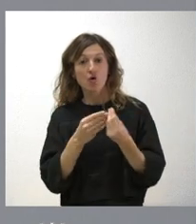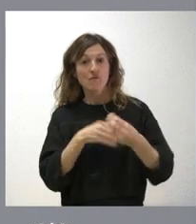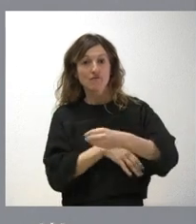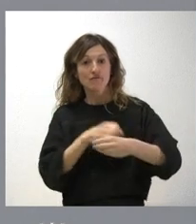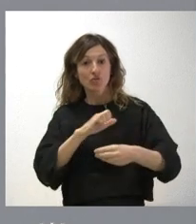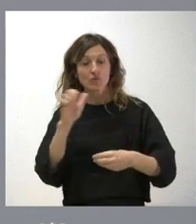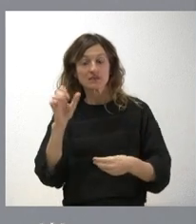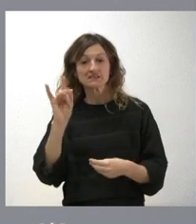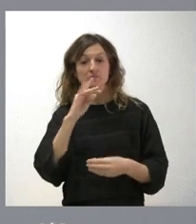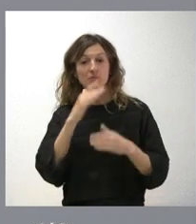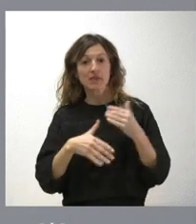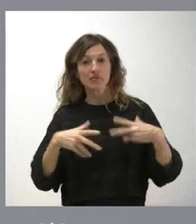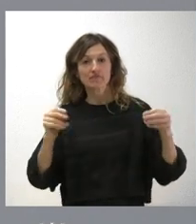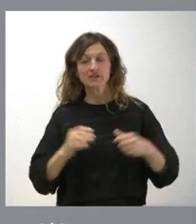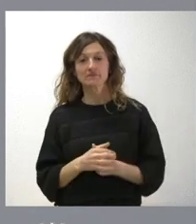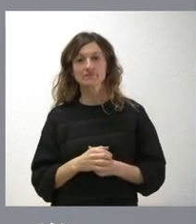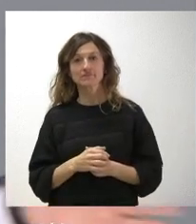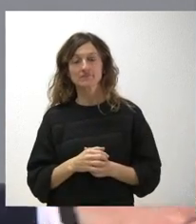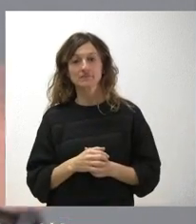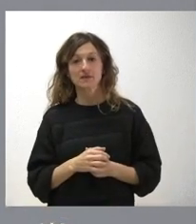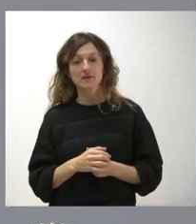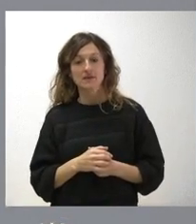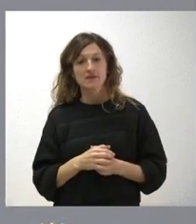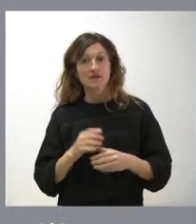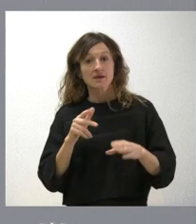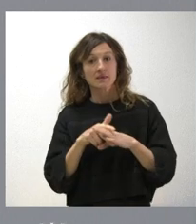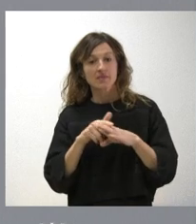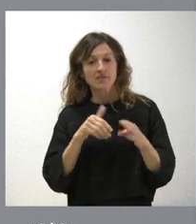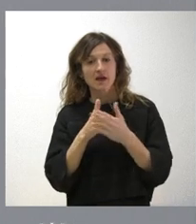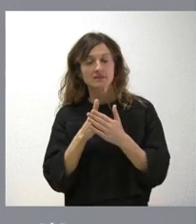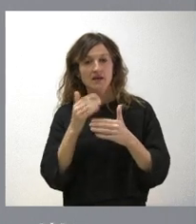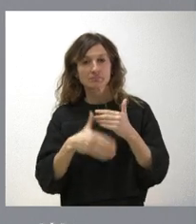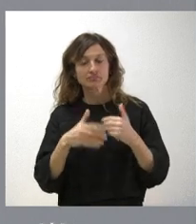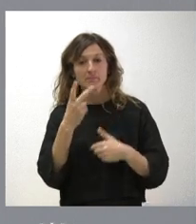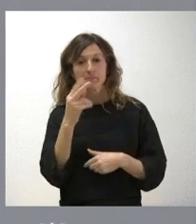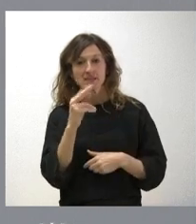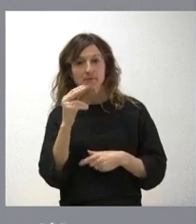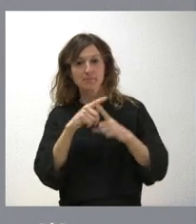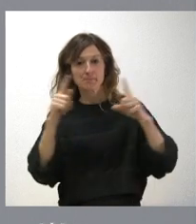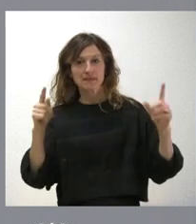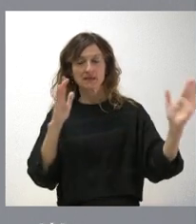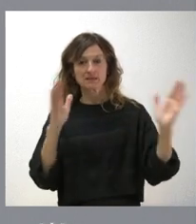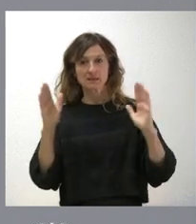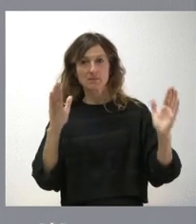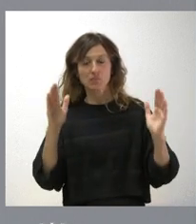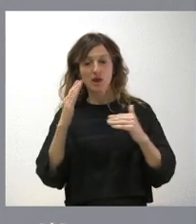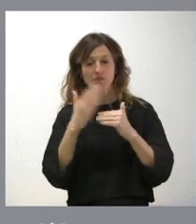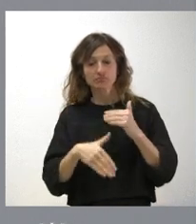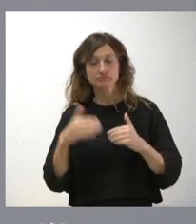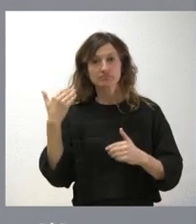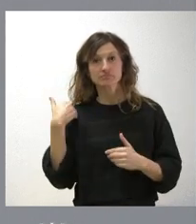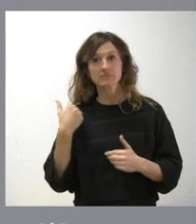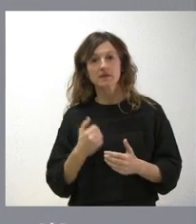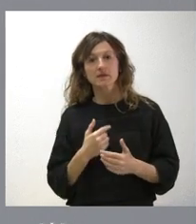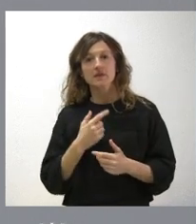plan había terminado efectivamente como usted dice la vigencia del plan anterior está el año 20 que era el marco temporal donde vaban los fondos anteriores Y lo